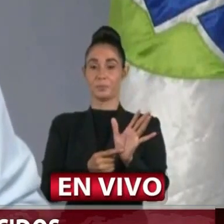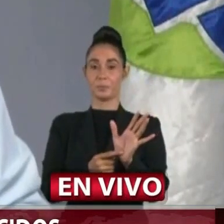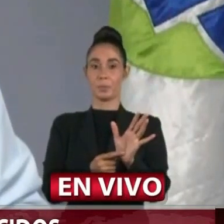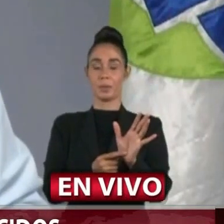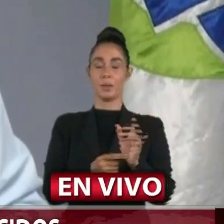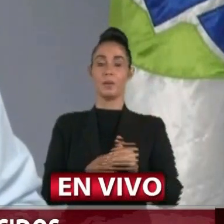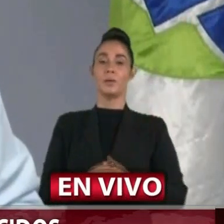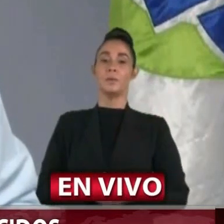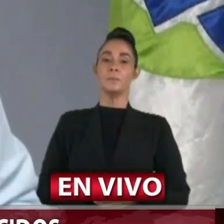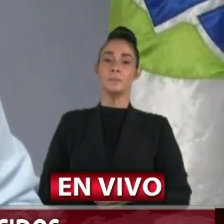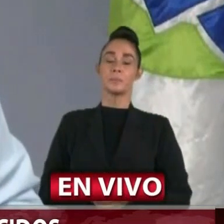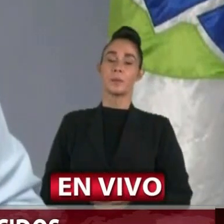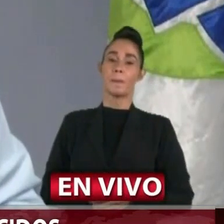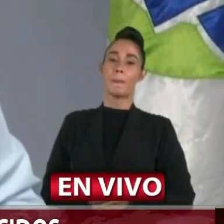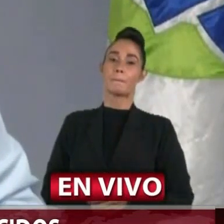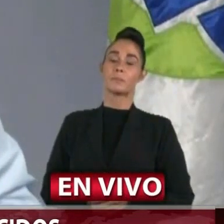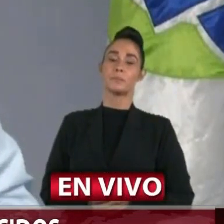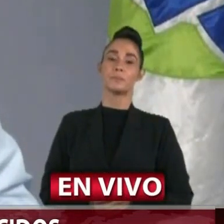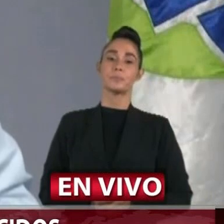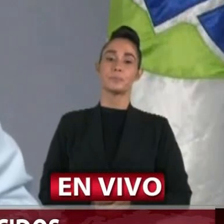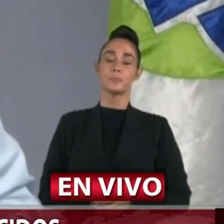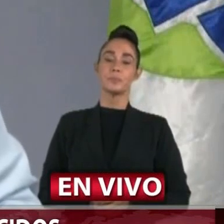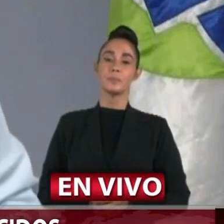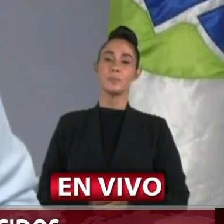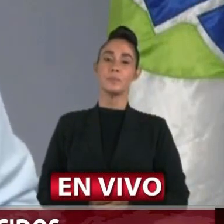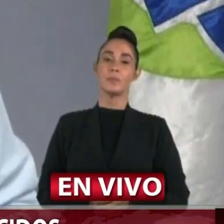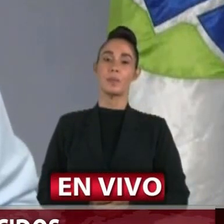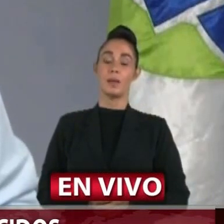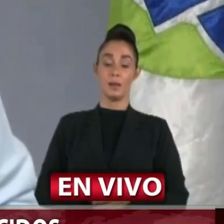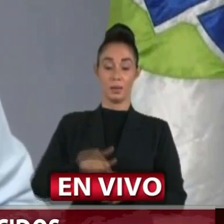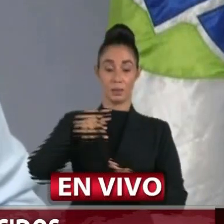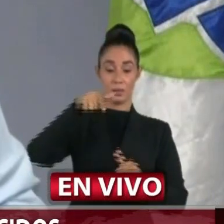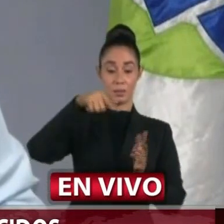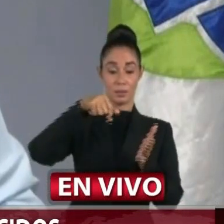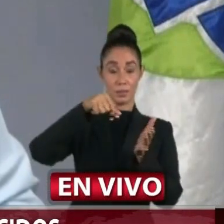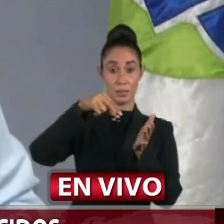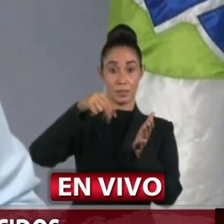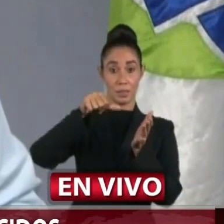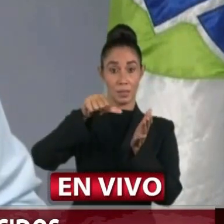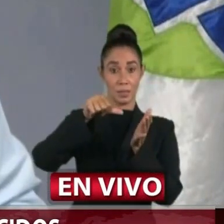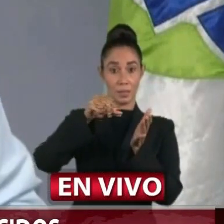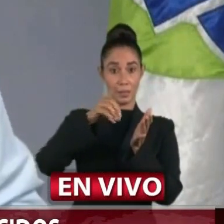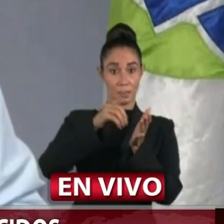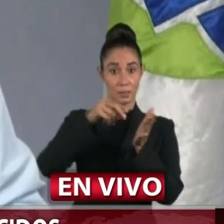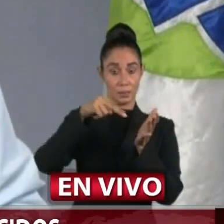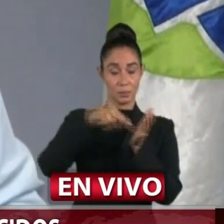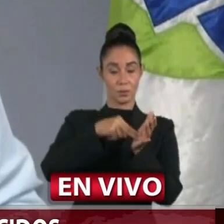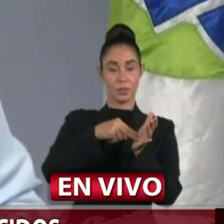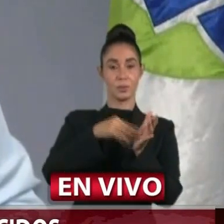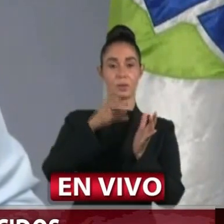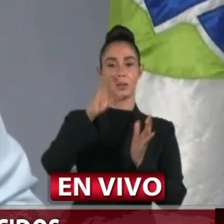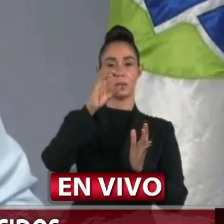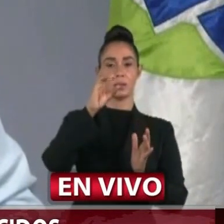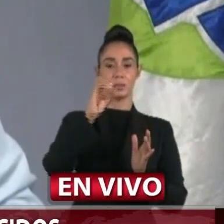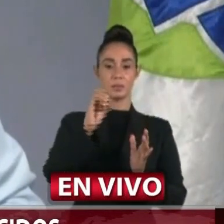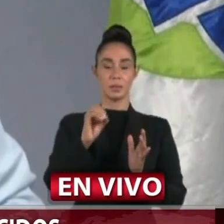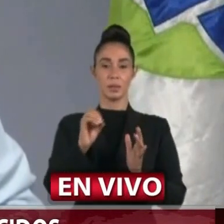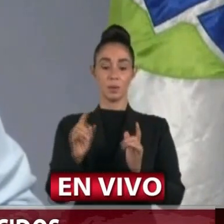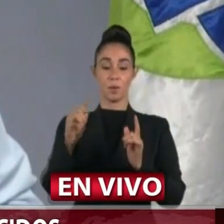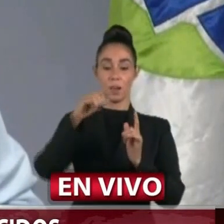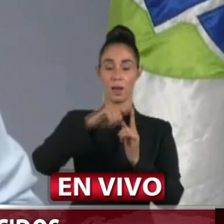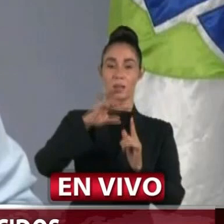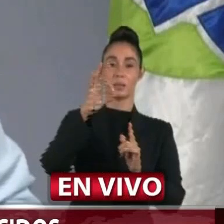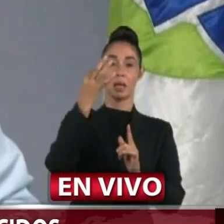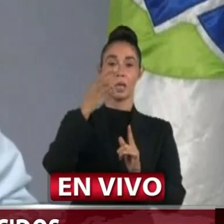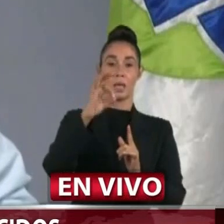los ítems que es de su interés, que en el Distrito Nacional de 0 a 19 años se